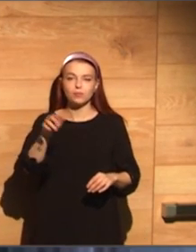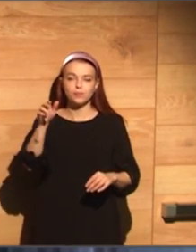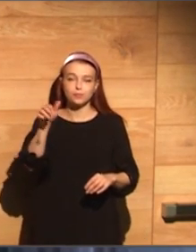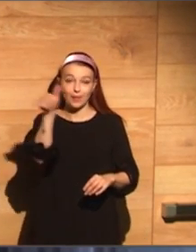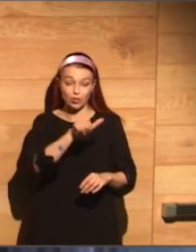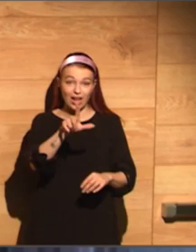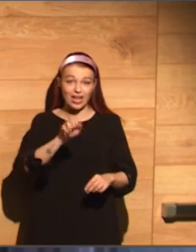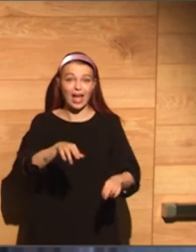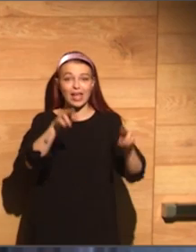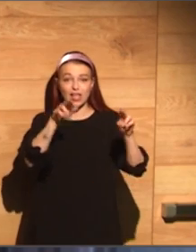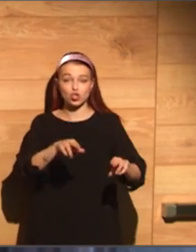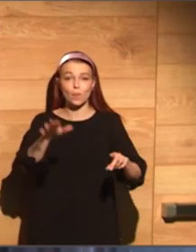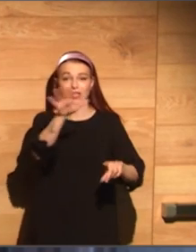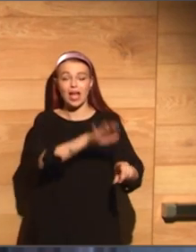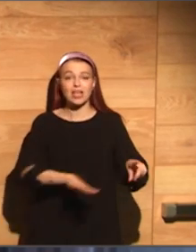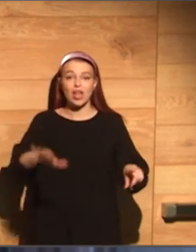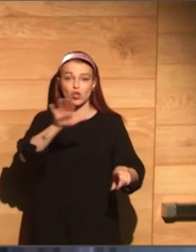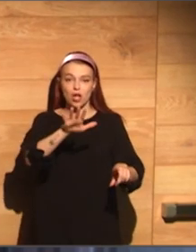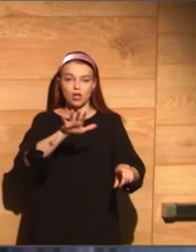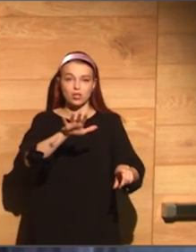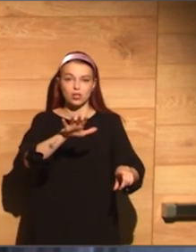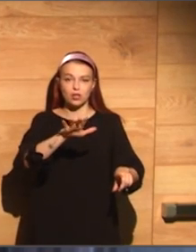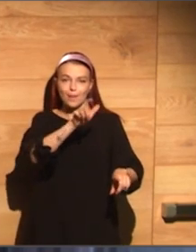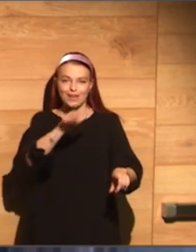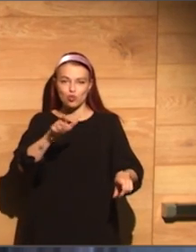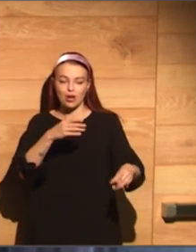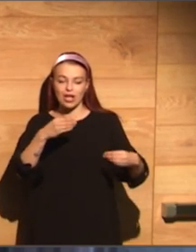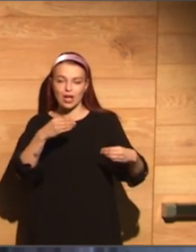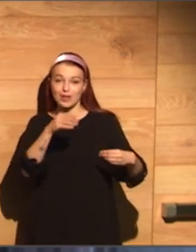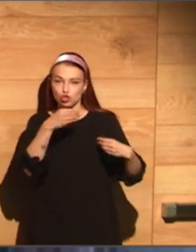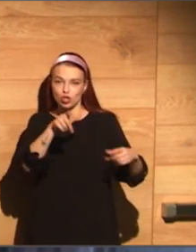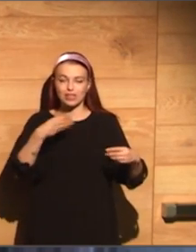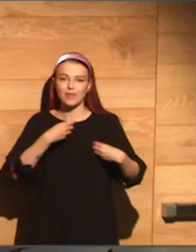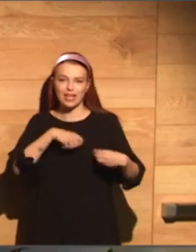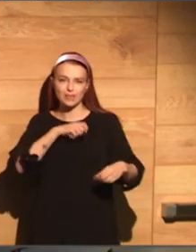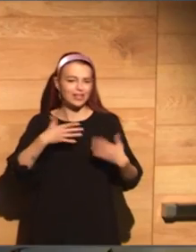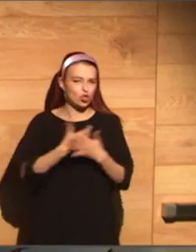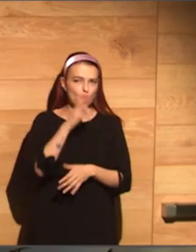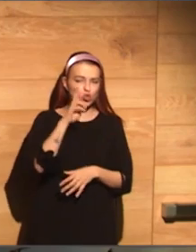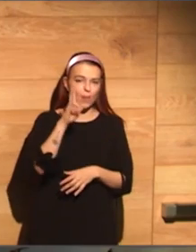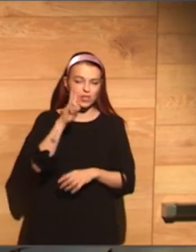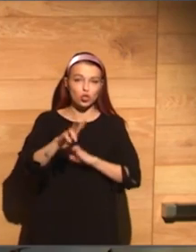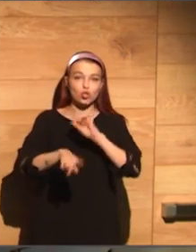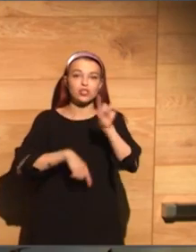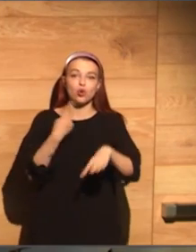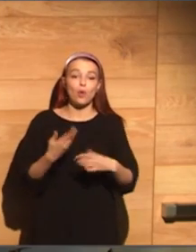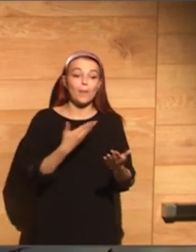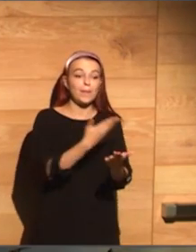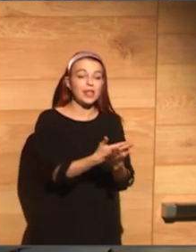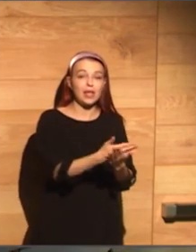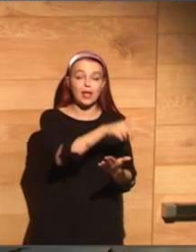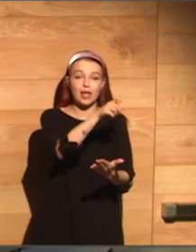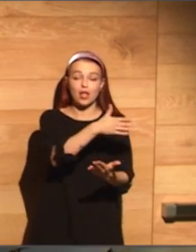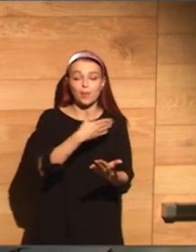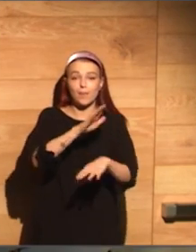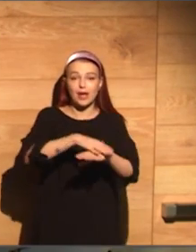decían: naranjas de la China, esto no te lo voy a prestar porque te vas a reír de nosotros. No que nos la lías, le decían, ¿no? Efectivamente, y finalmente, bueno, pues al final se consiguió hacer